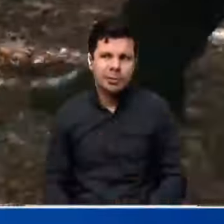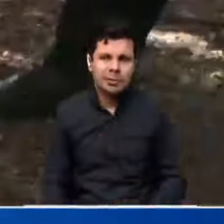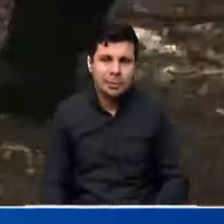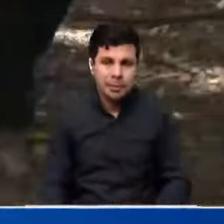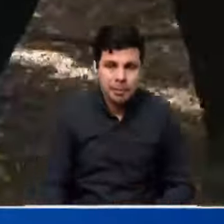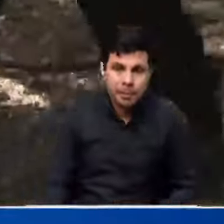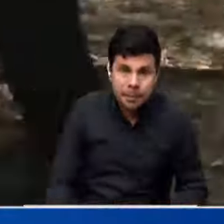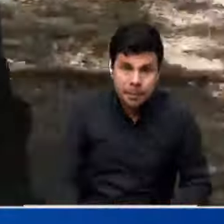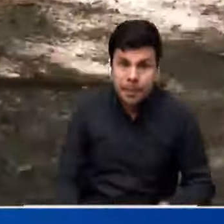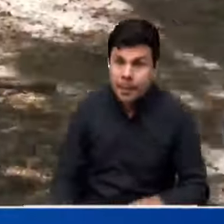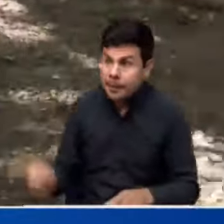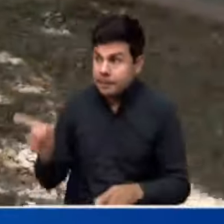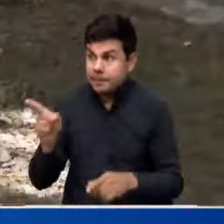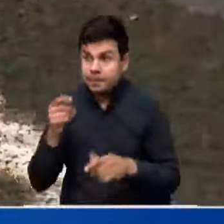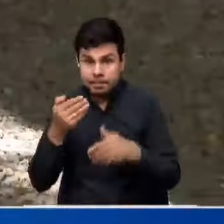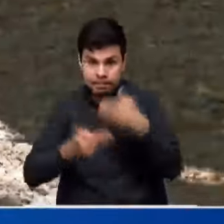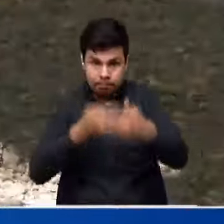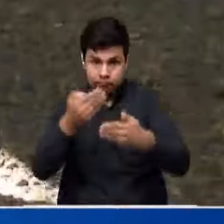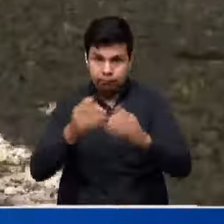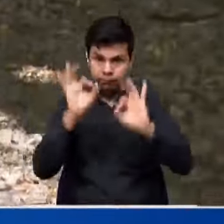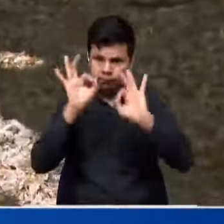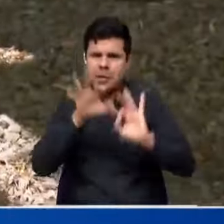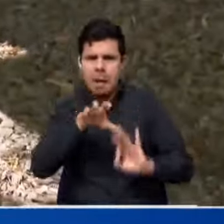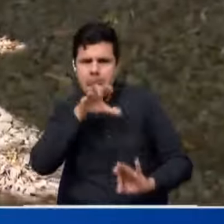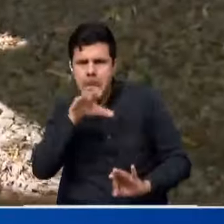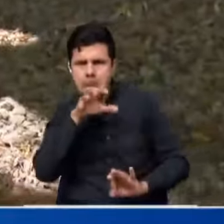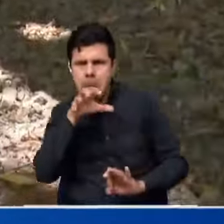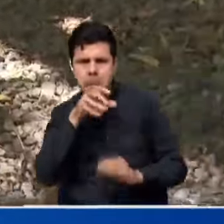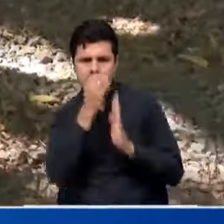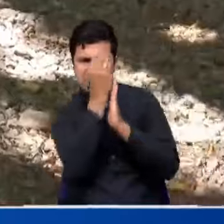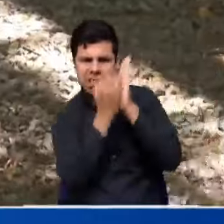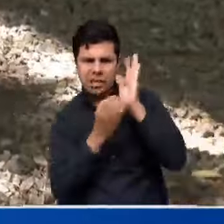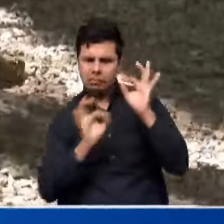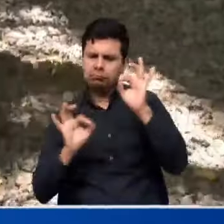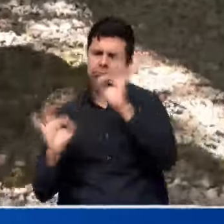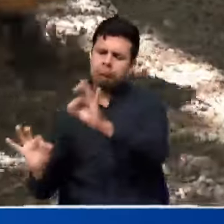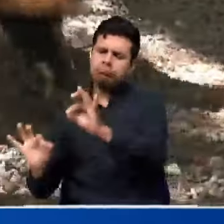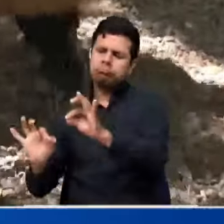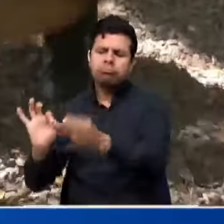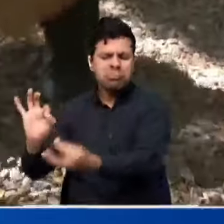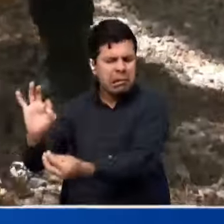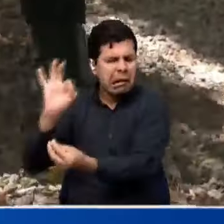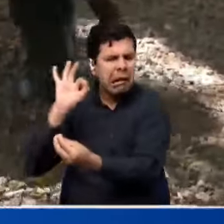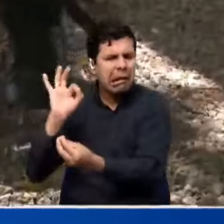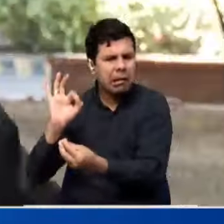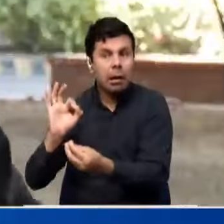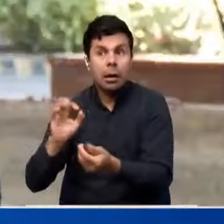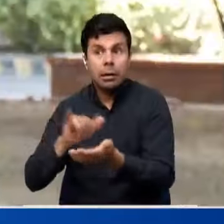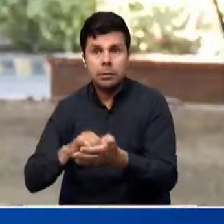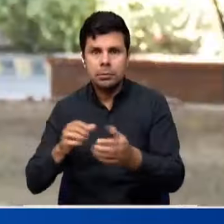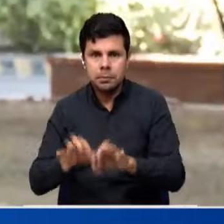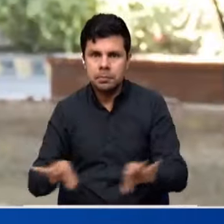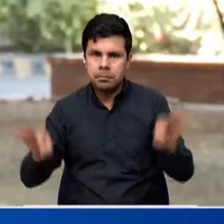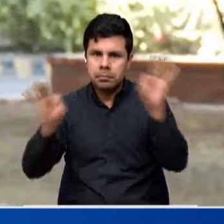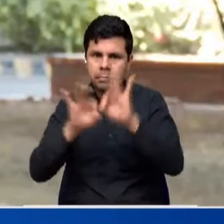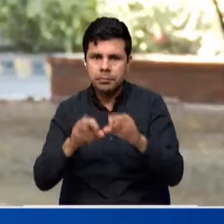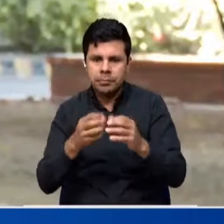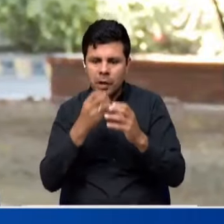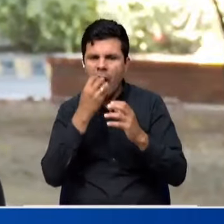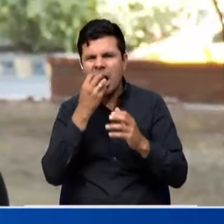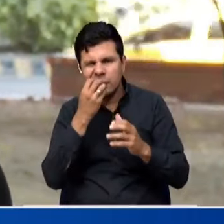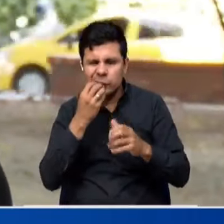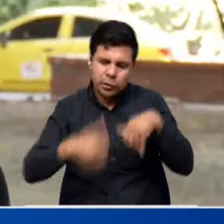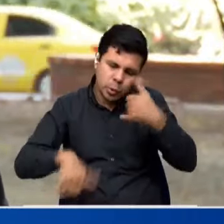entrenamiento para la certificación de caninos en búsqueda de sustancias, nuestros caninos de la Policía Nacional, el elemento motivador es la pelota, el